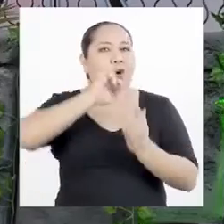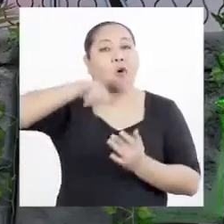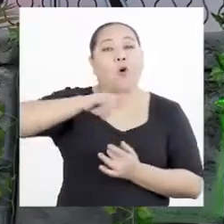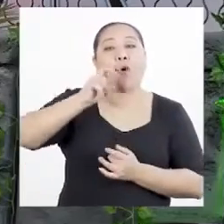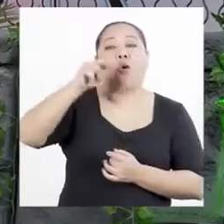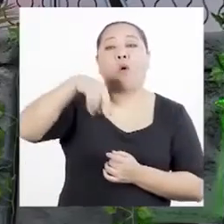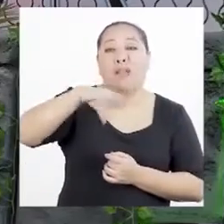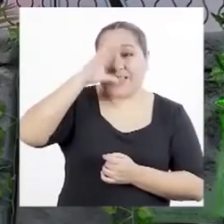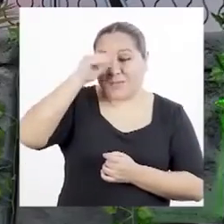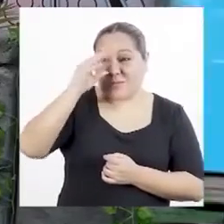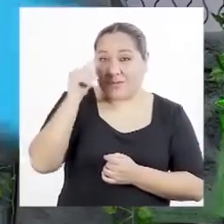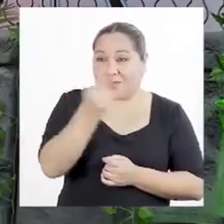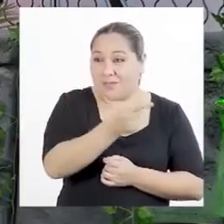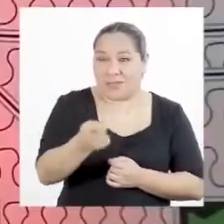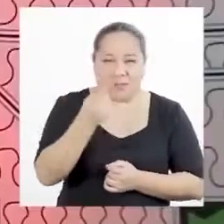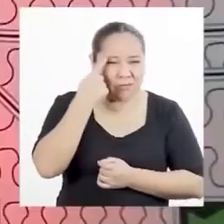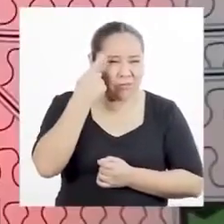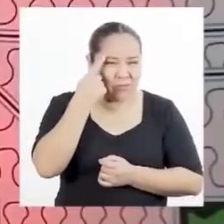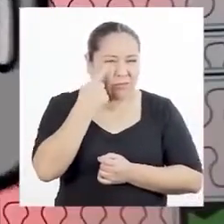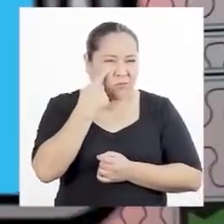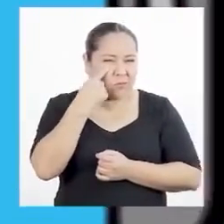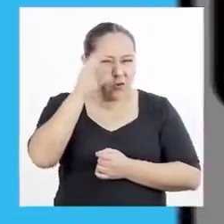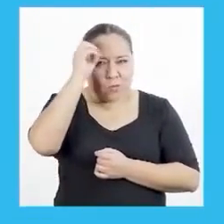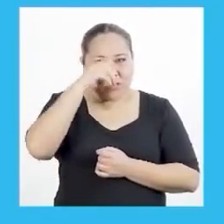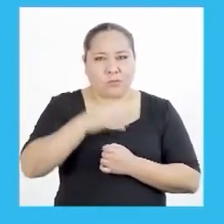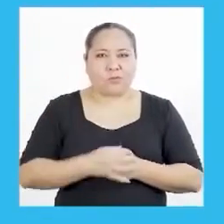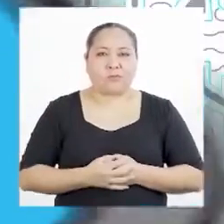las chicas para conocer qué opinan.